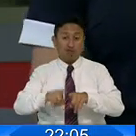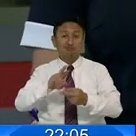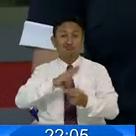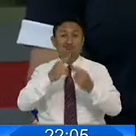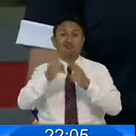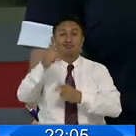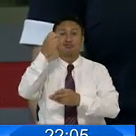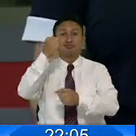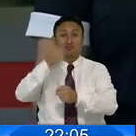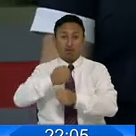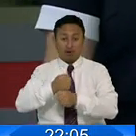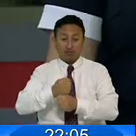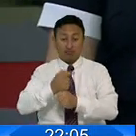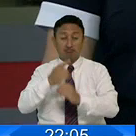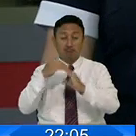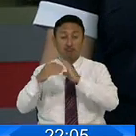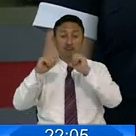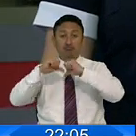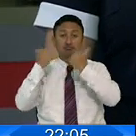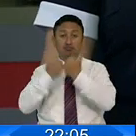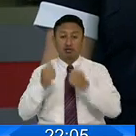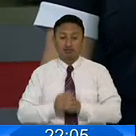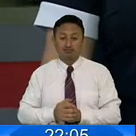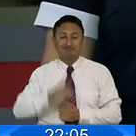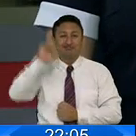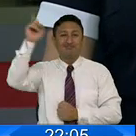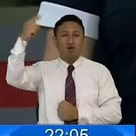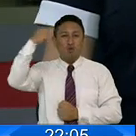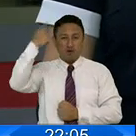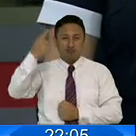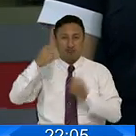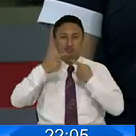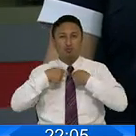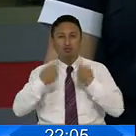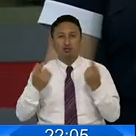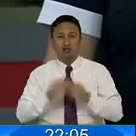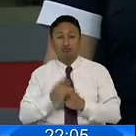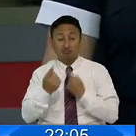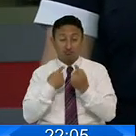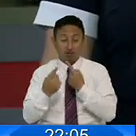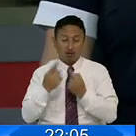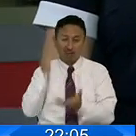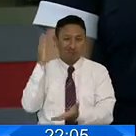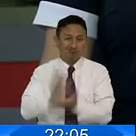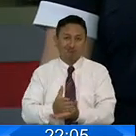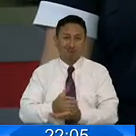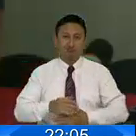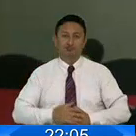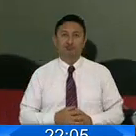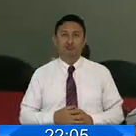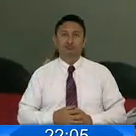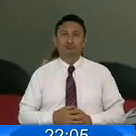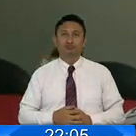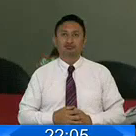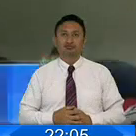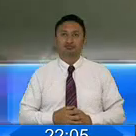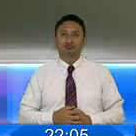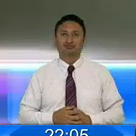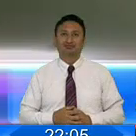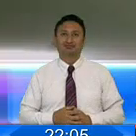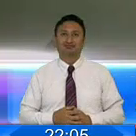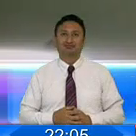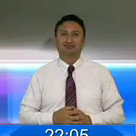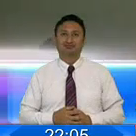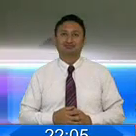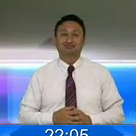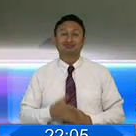se pretenden enviar a la asamblea nacional entonces el gobierno se anuncia que no habrá diálogo con este grupo fue en la mañana que